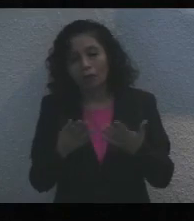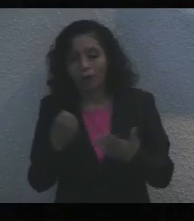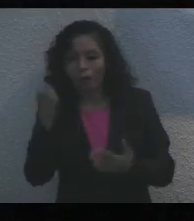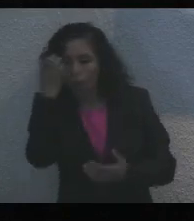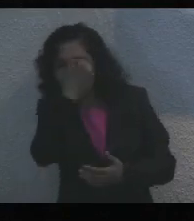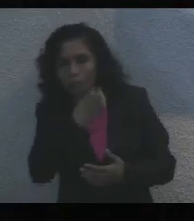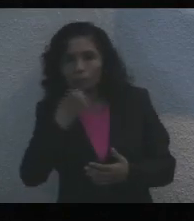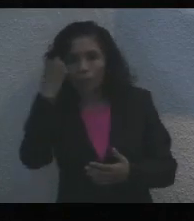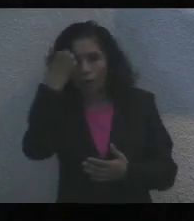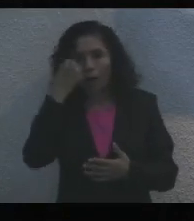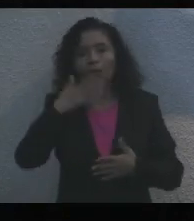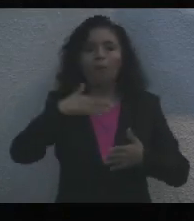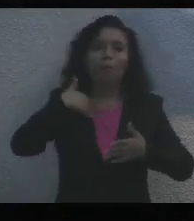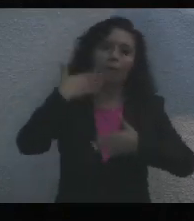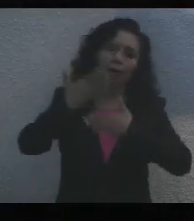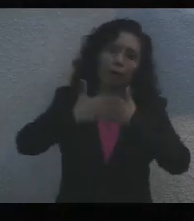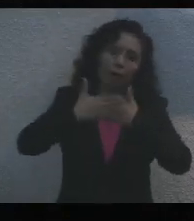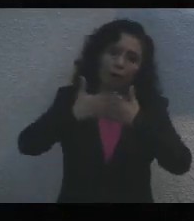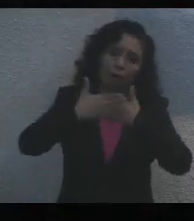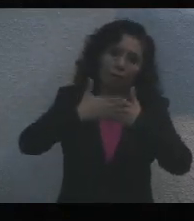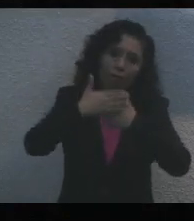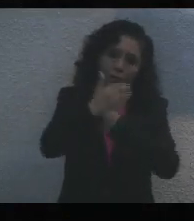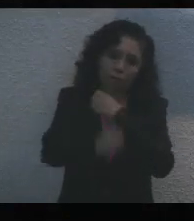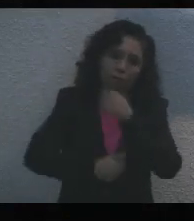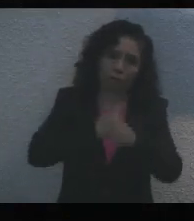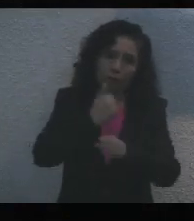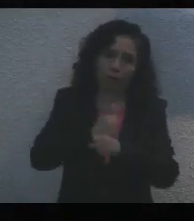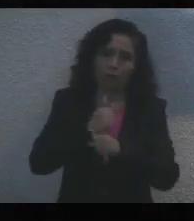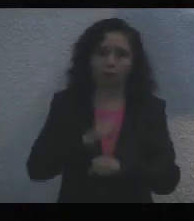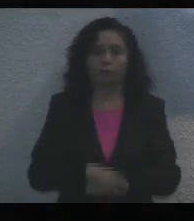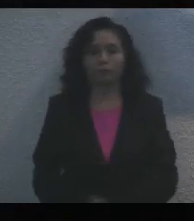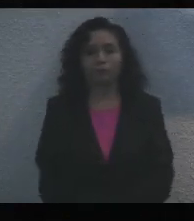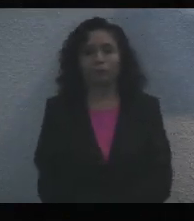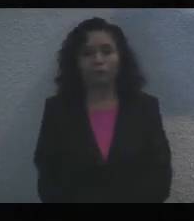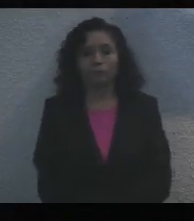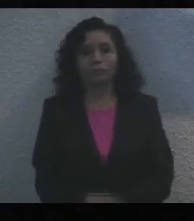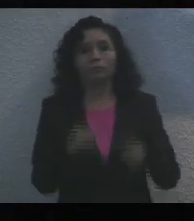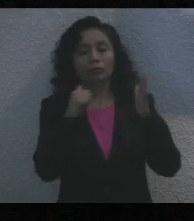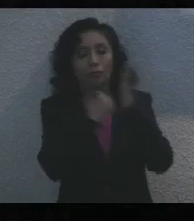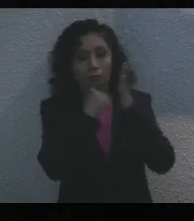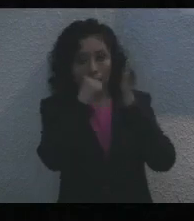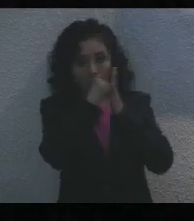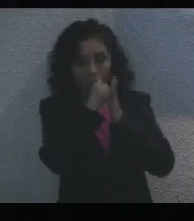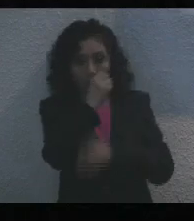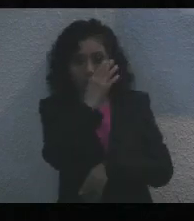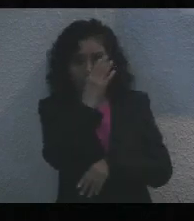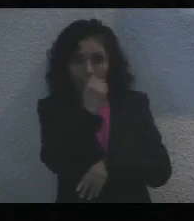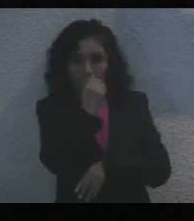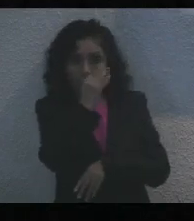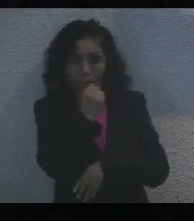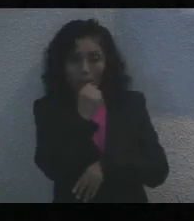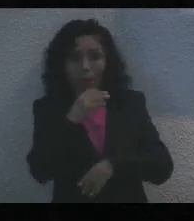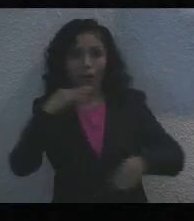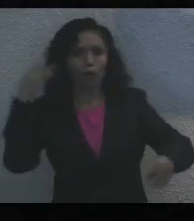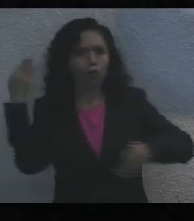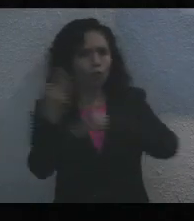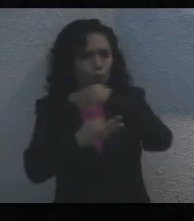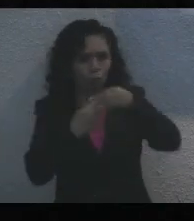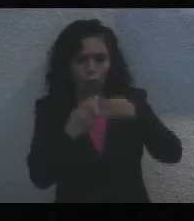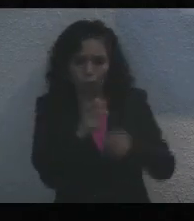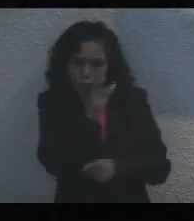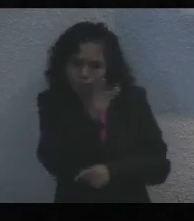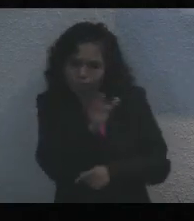evaluación para el año inmediato siguiente. Artículo 9. Todos los casos